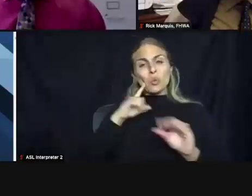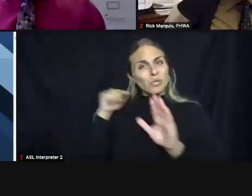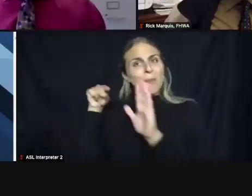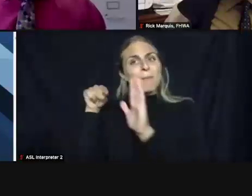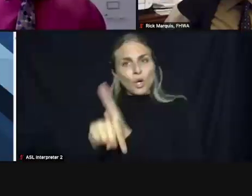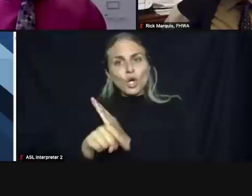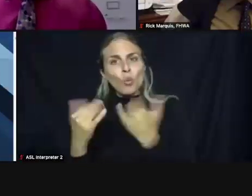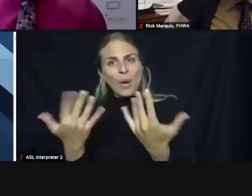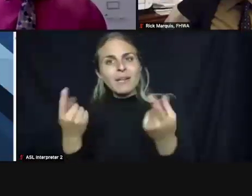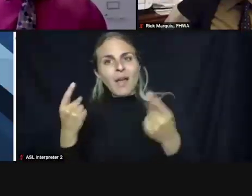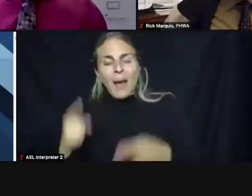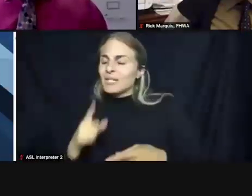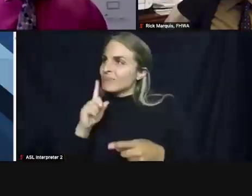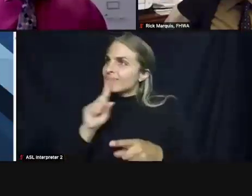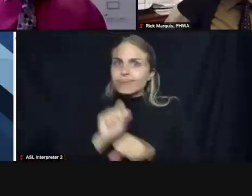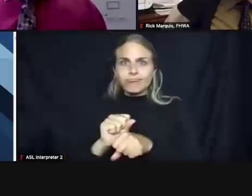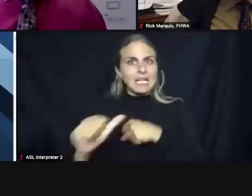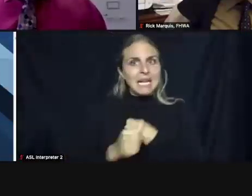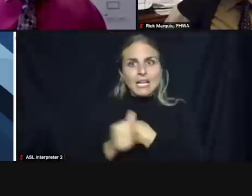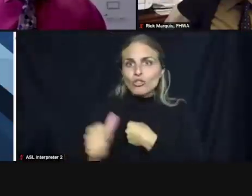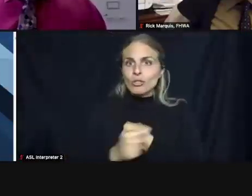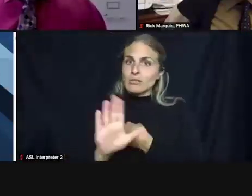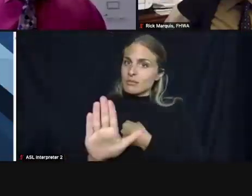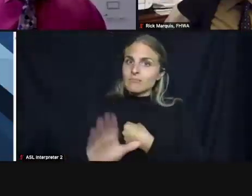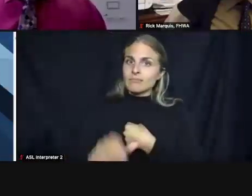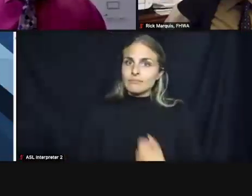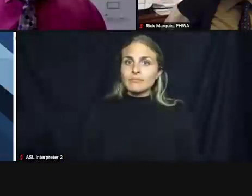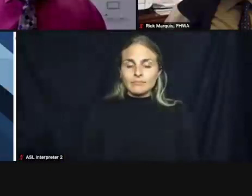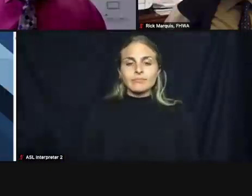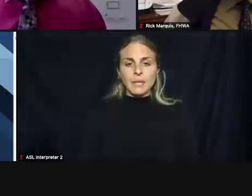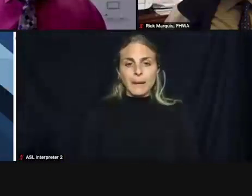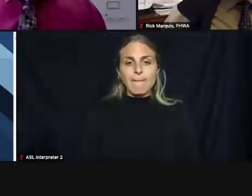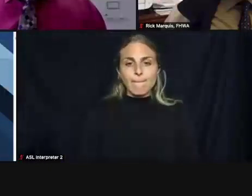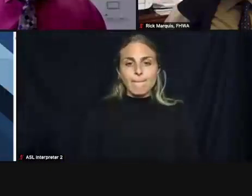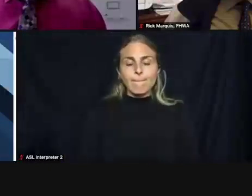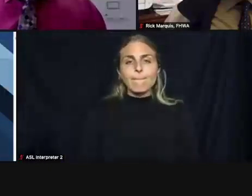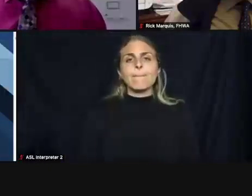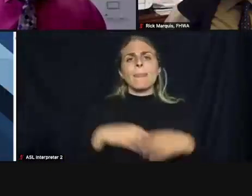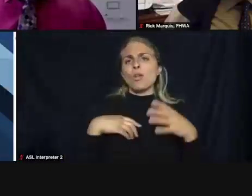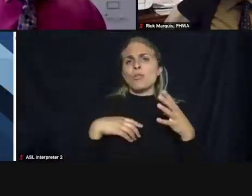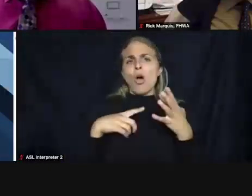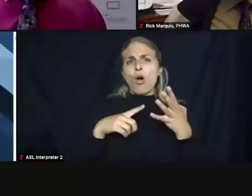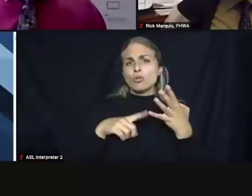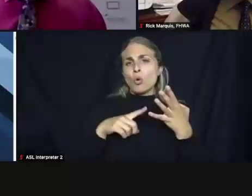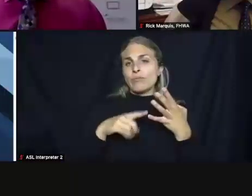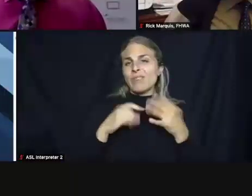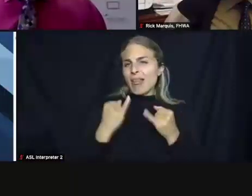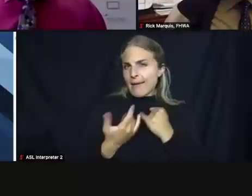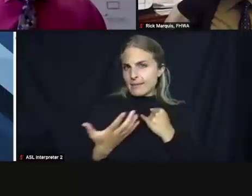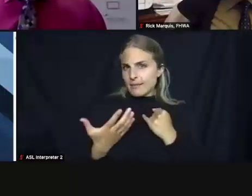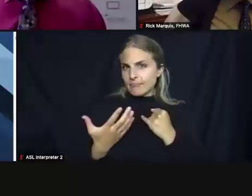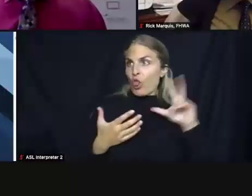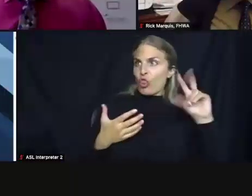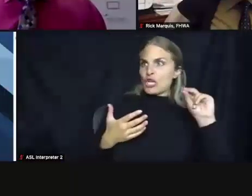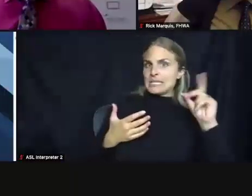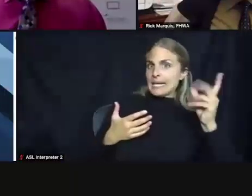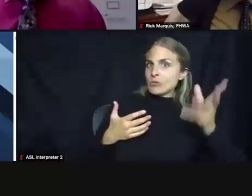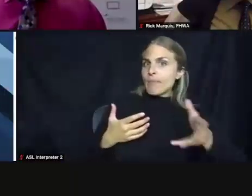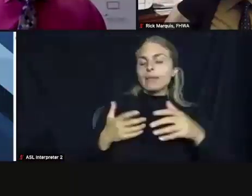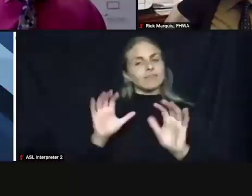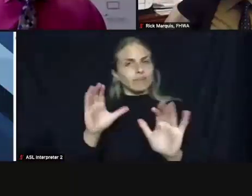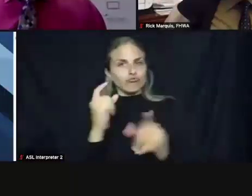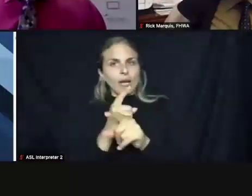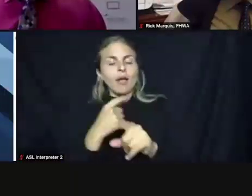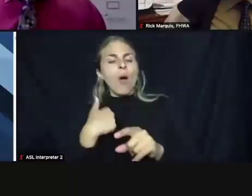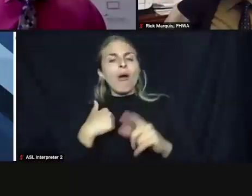al tráfico. Entonces es sumamente peligroso. El último punto, le queda 30